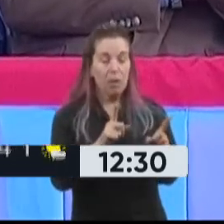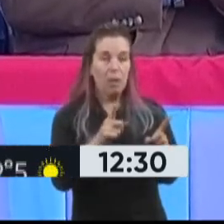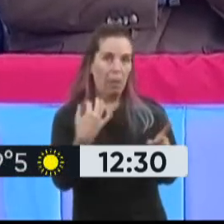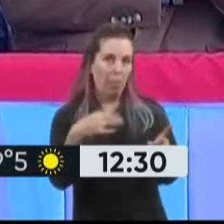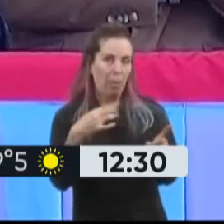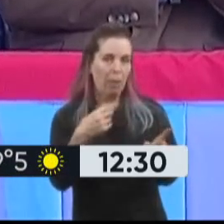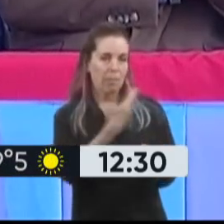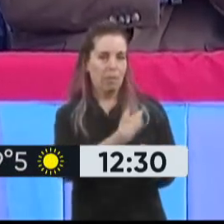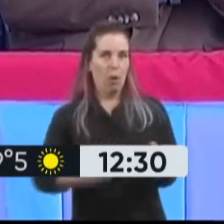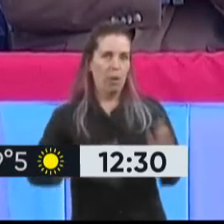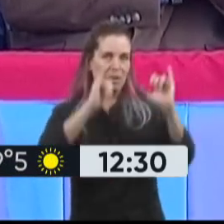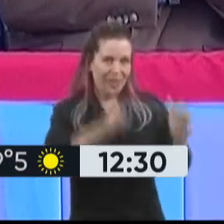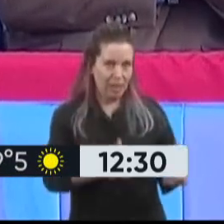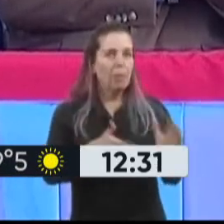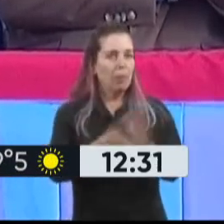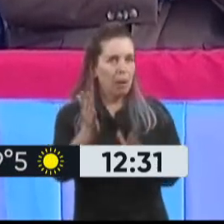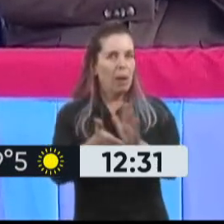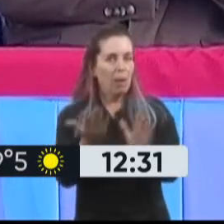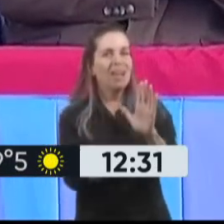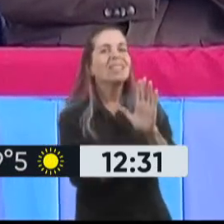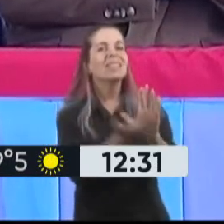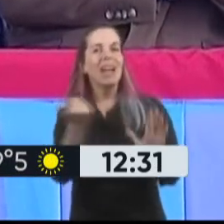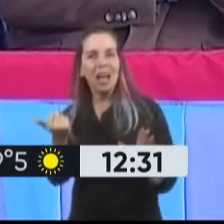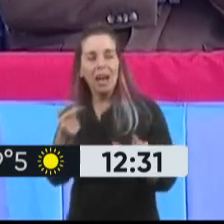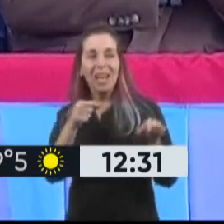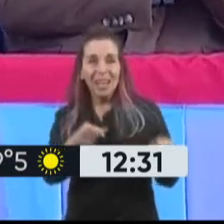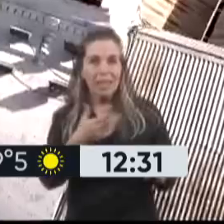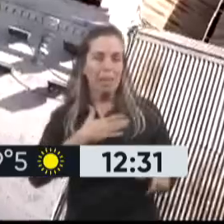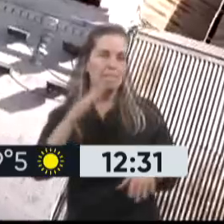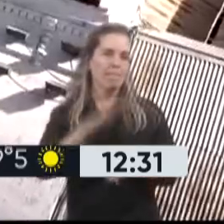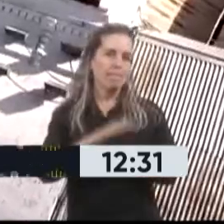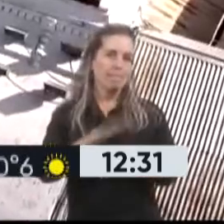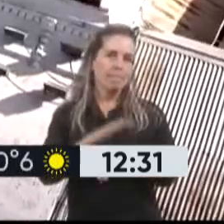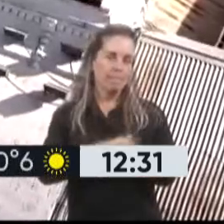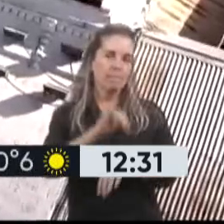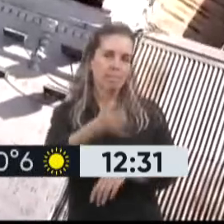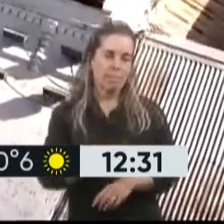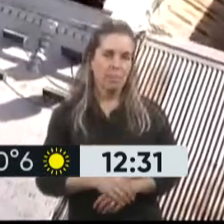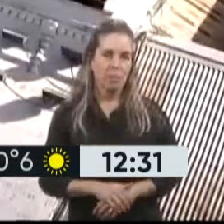que sí van a poder ser eliminadas y ese es mi compromiso.